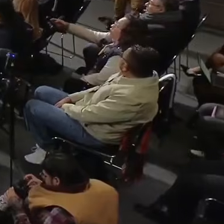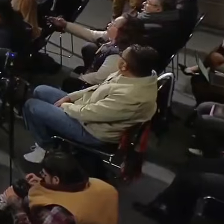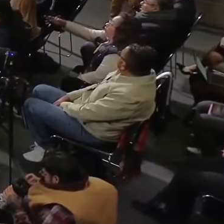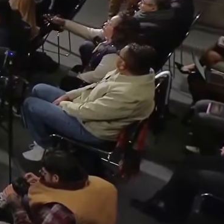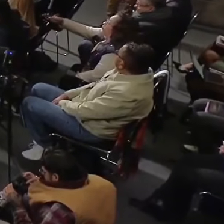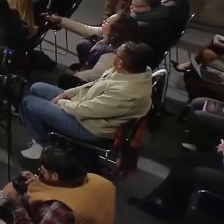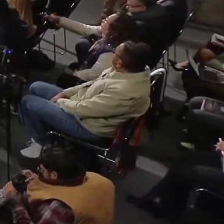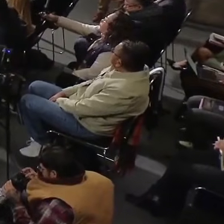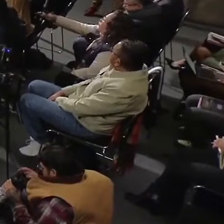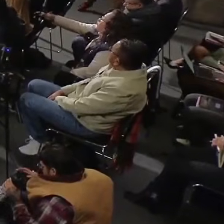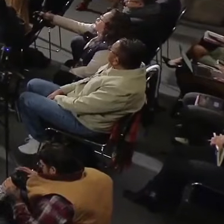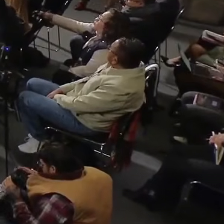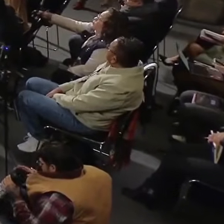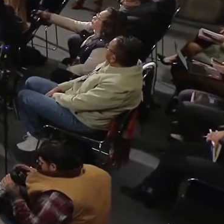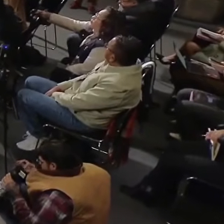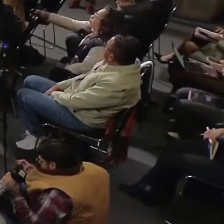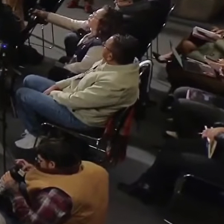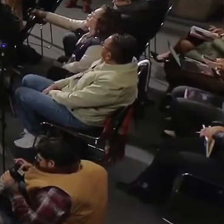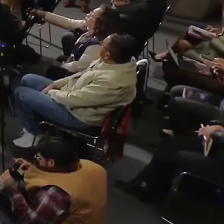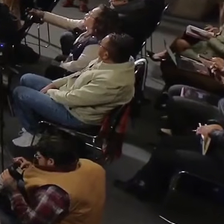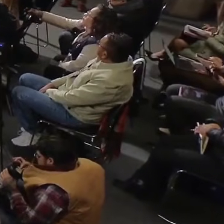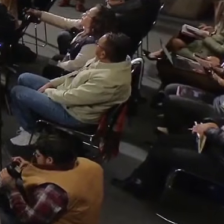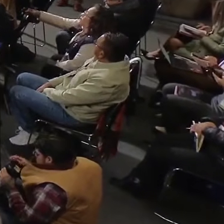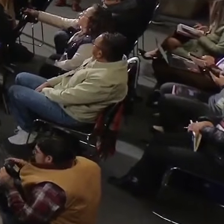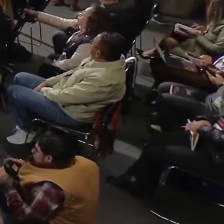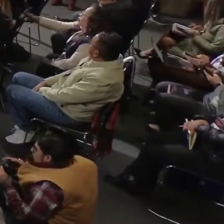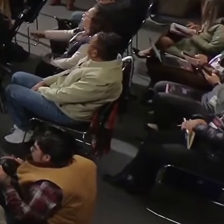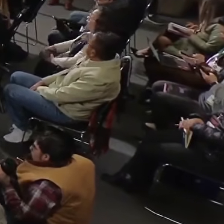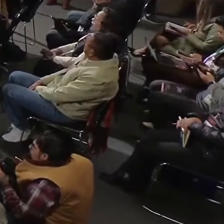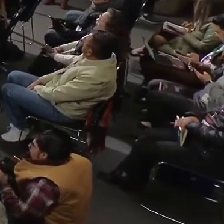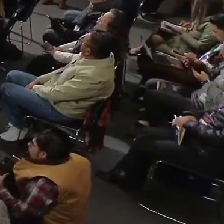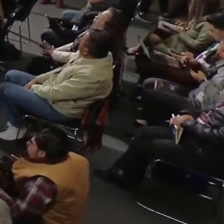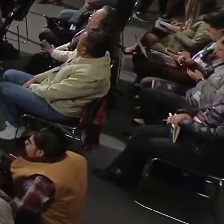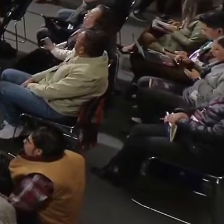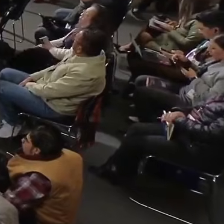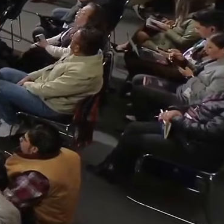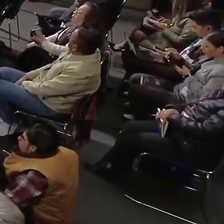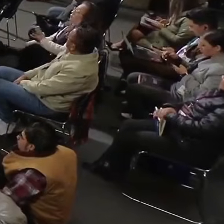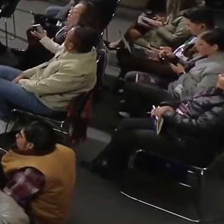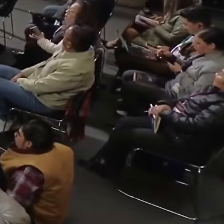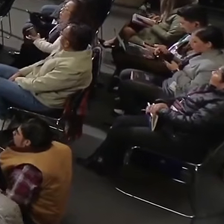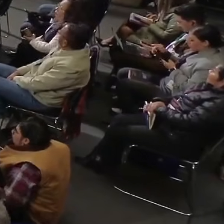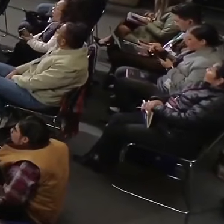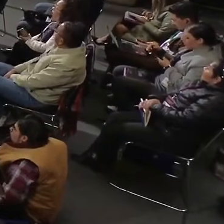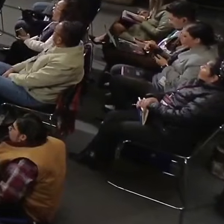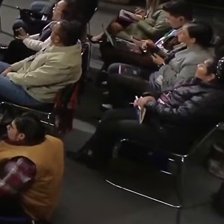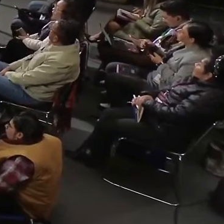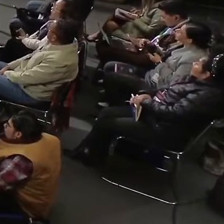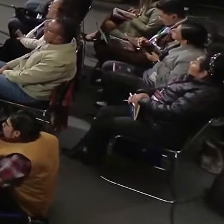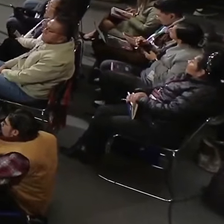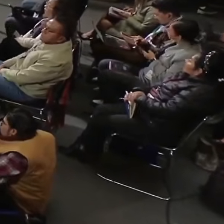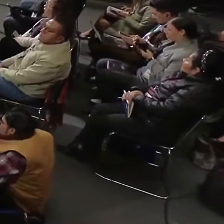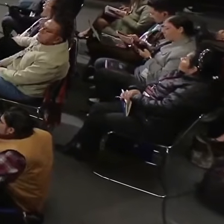Gracias, presidenta. Máximo Allende, periodista mexiquense, reportando para Subjetivo. Presidenta, en el pasado se le